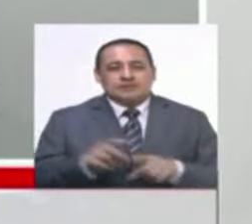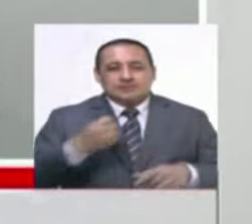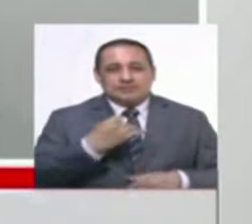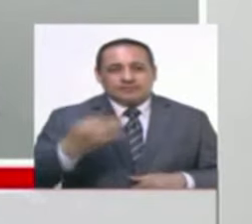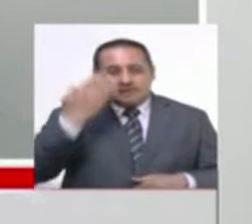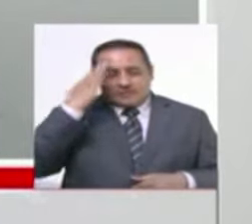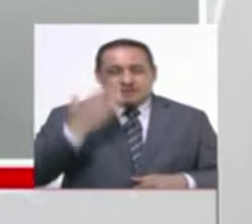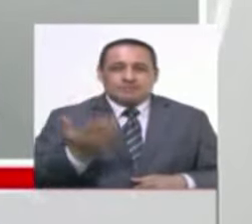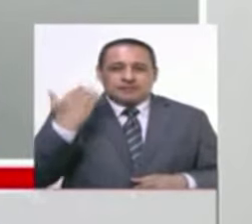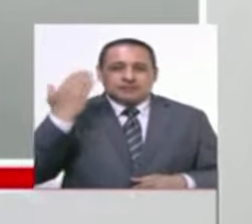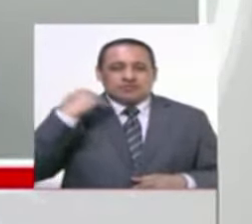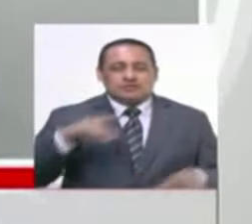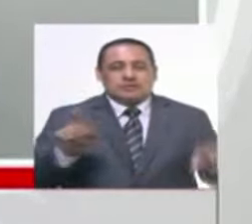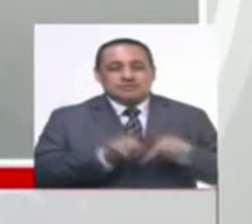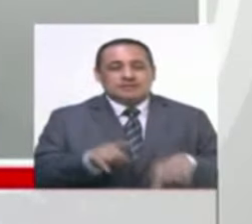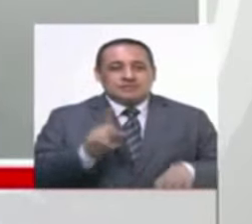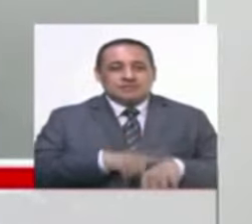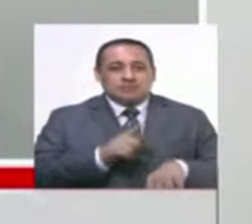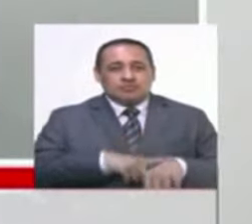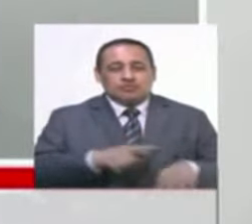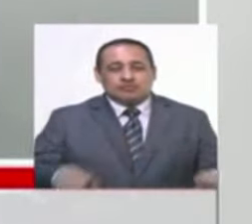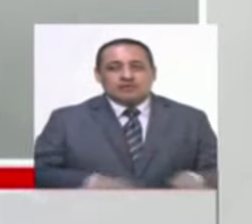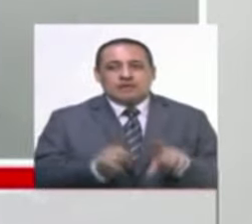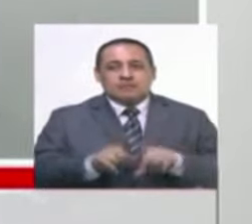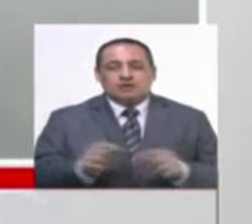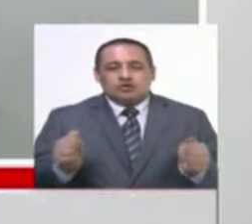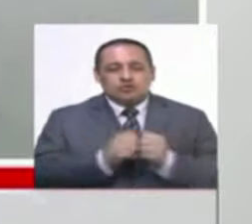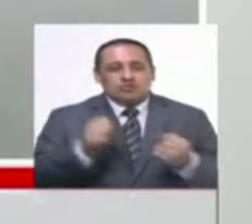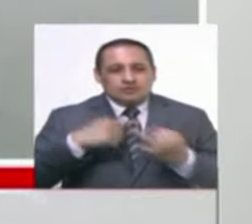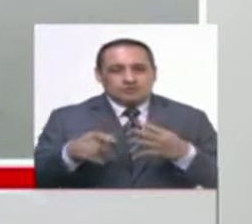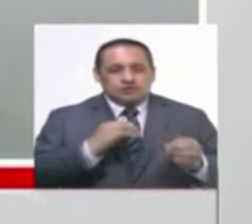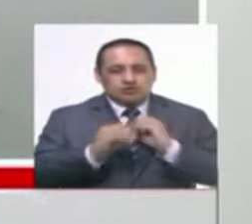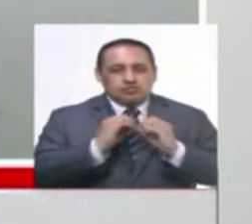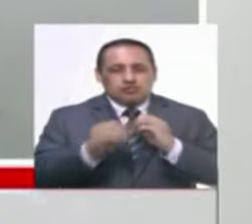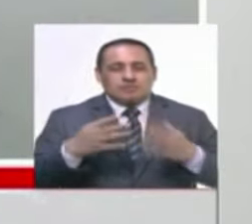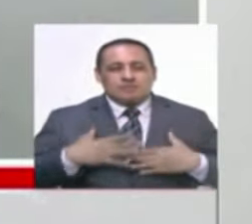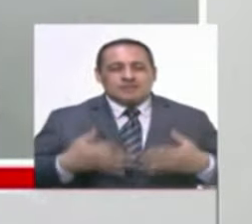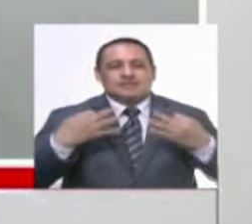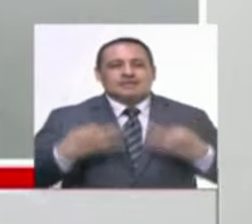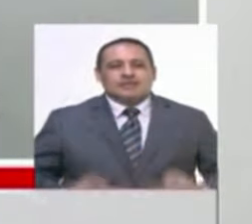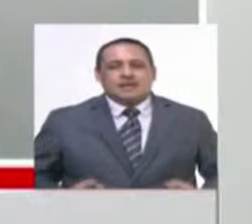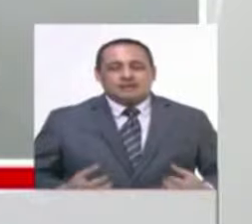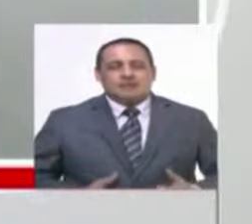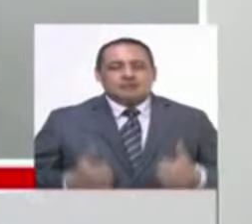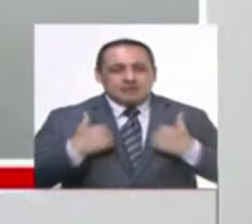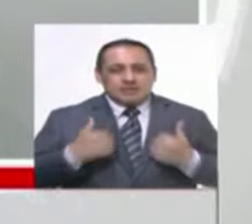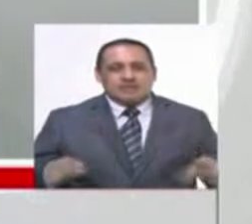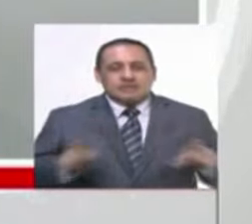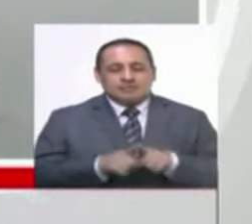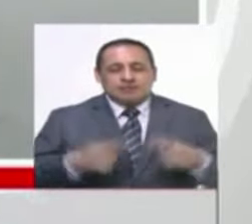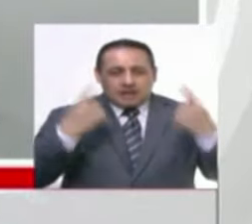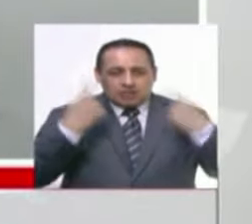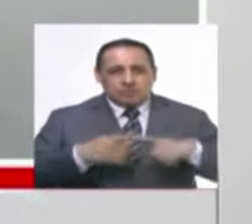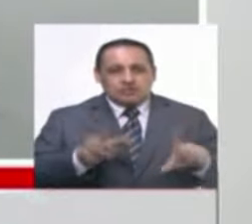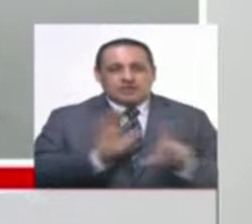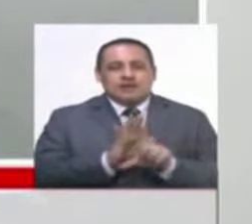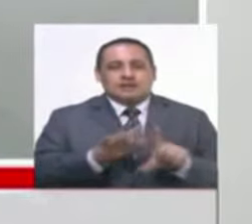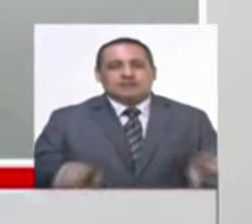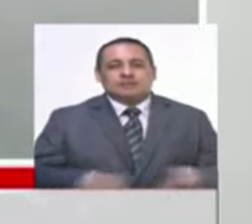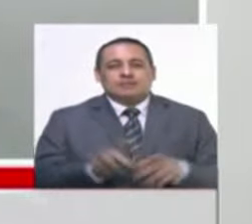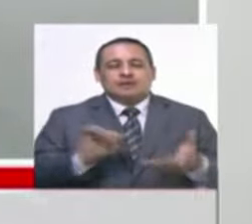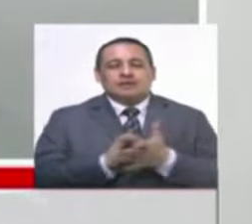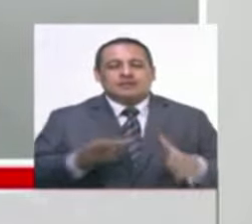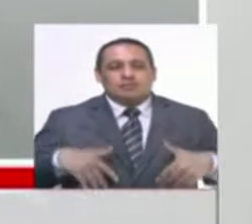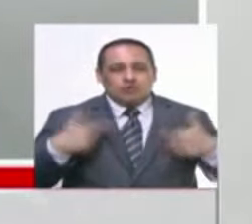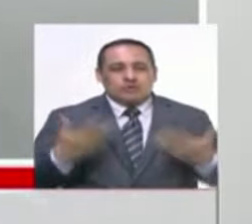atrás, en este momento, poner a salvaguarda mi integridad física y mi integridad jurídica para